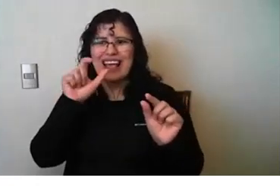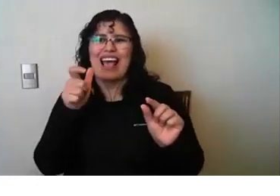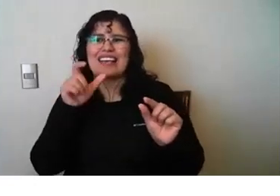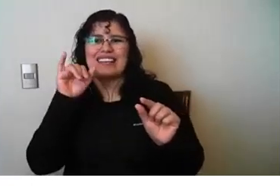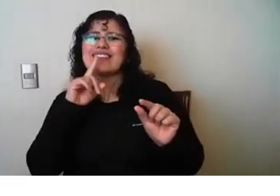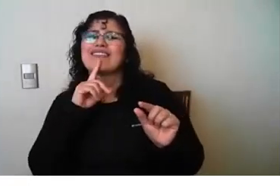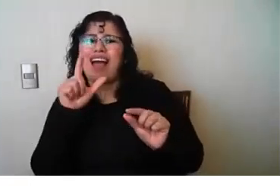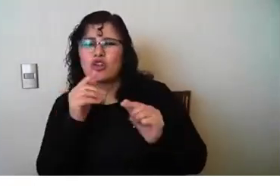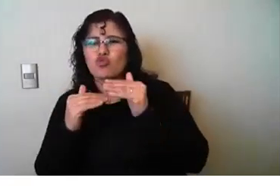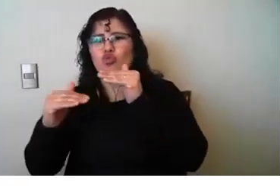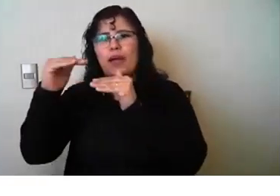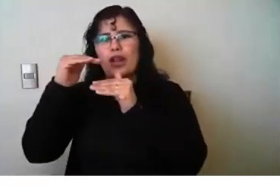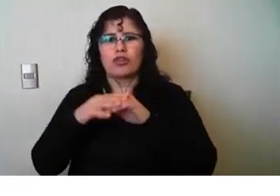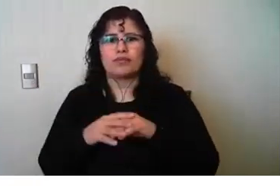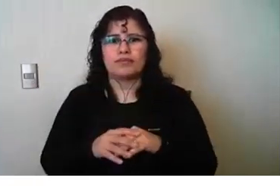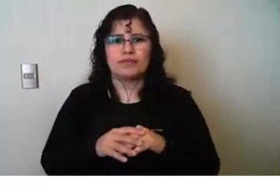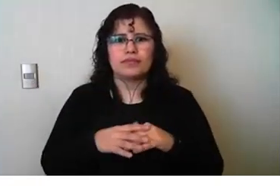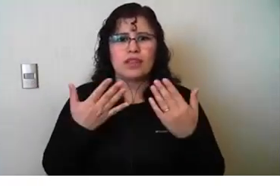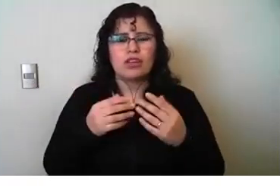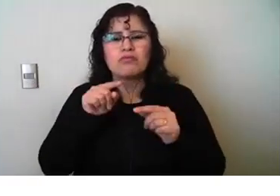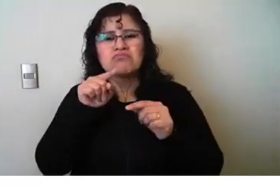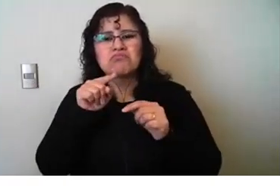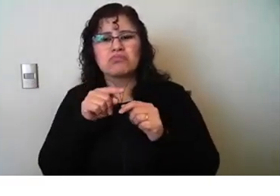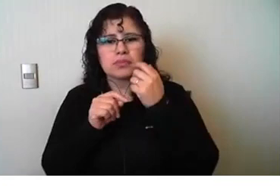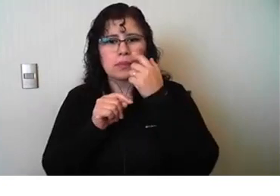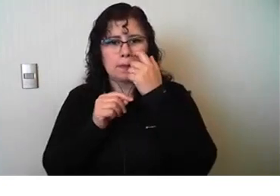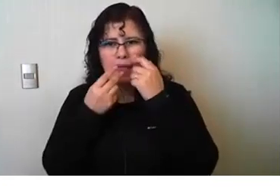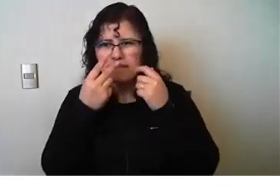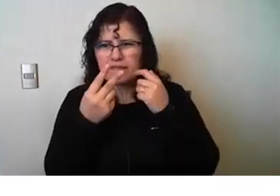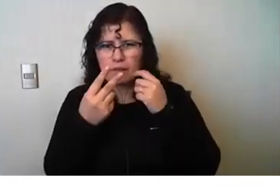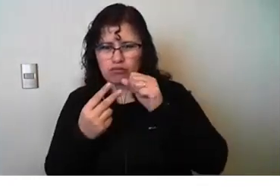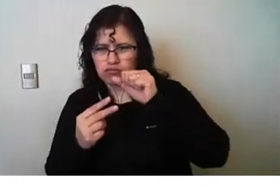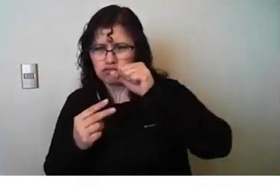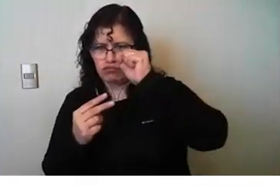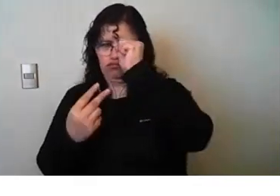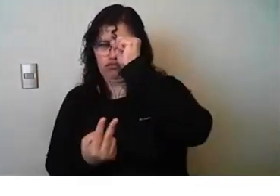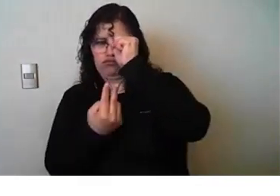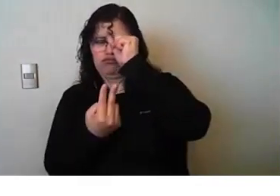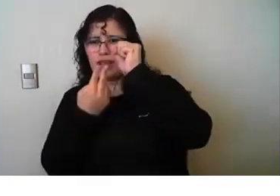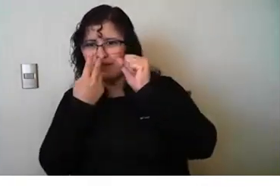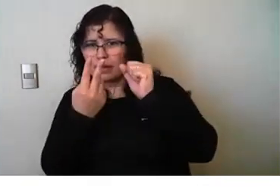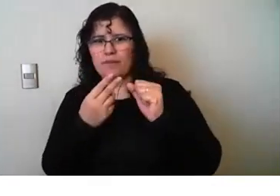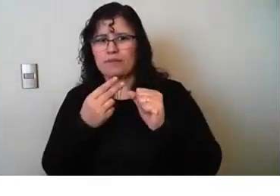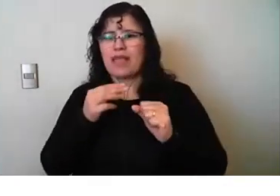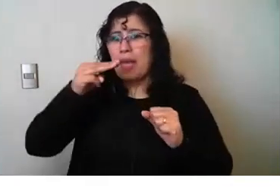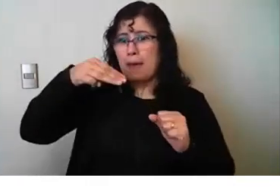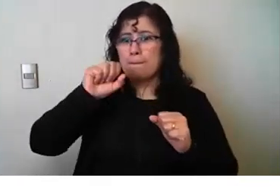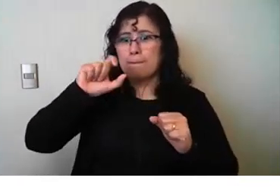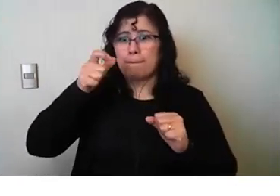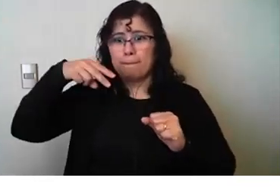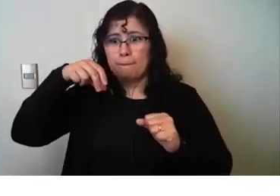mismo, las venas magna que habíamos nombrado y las venas basales en la parte central y las